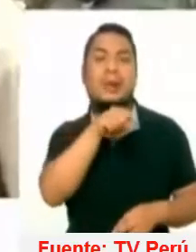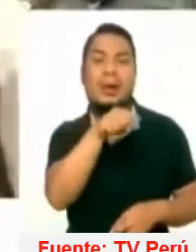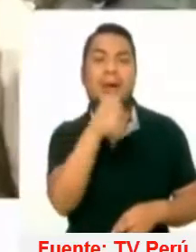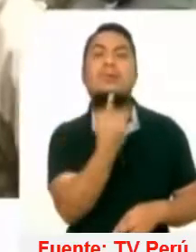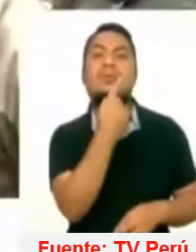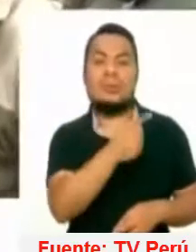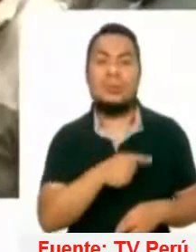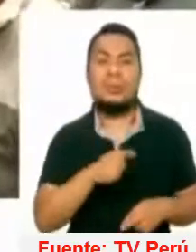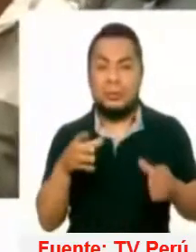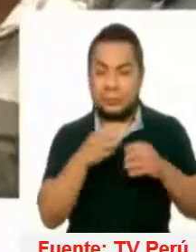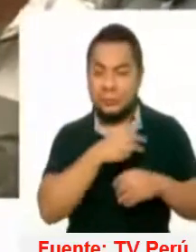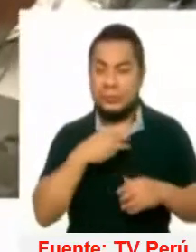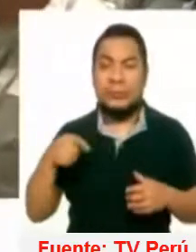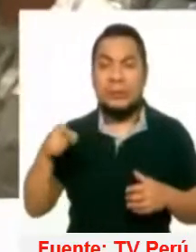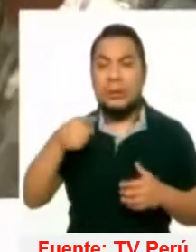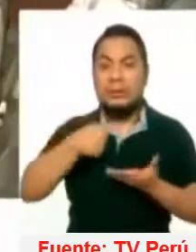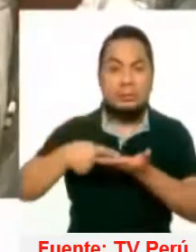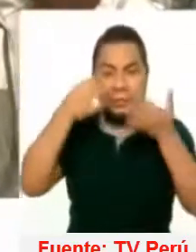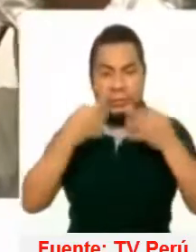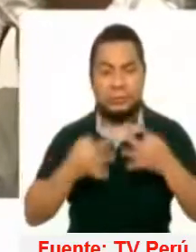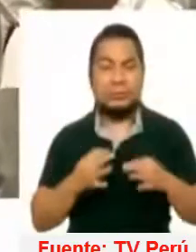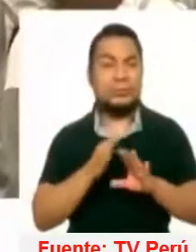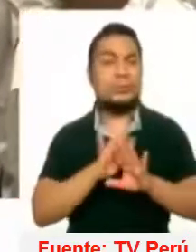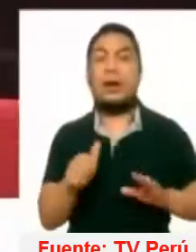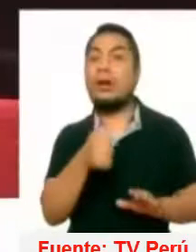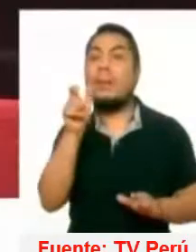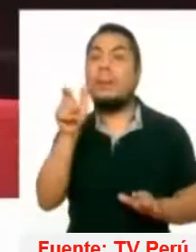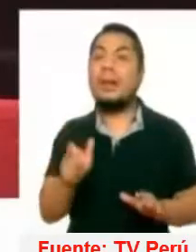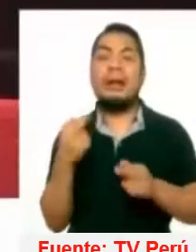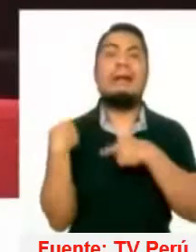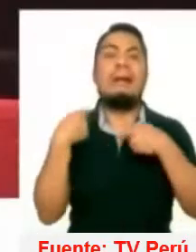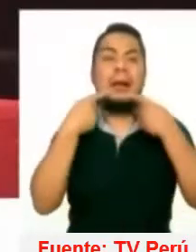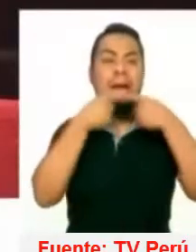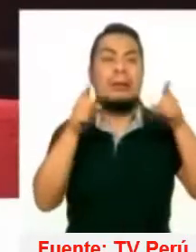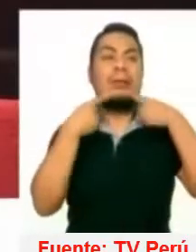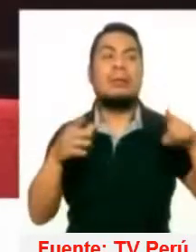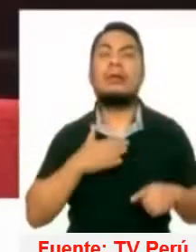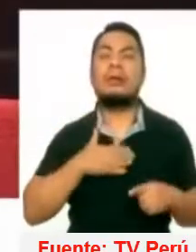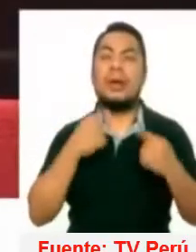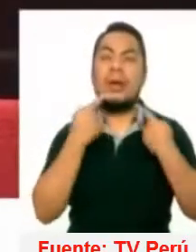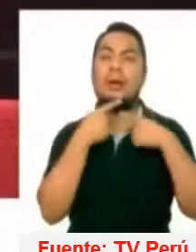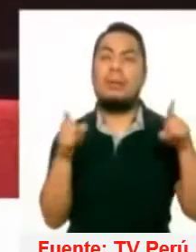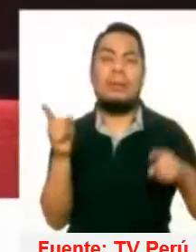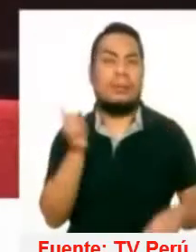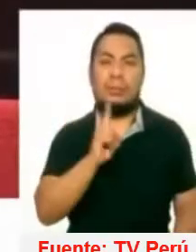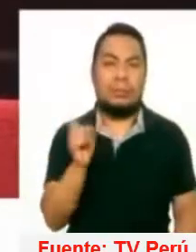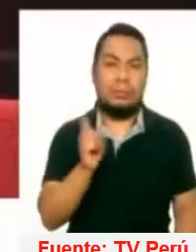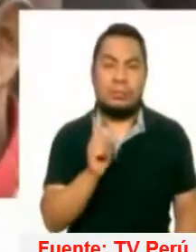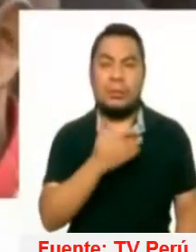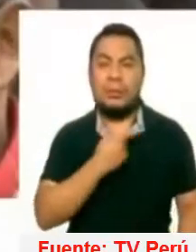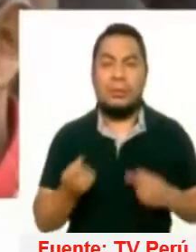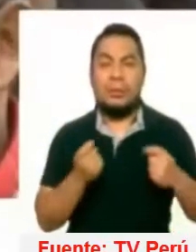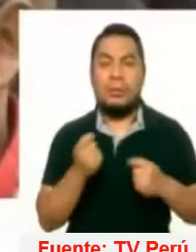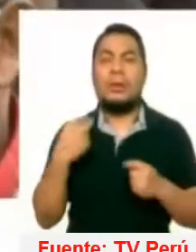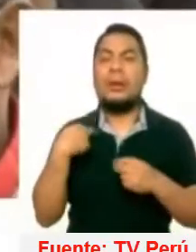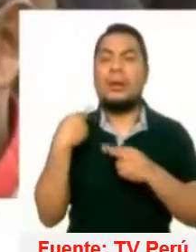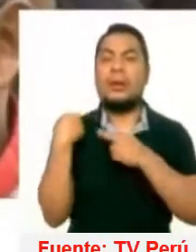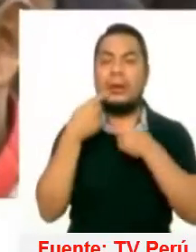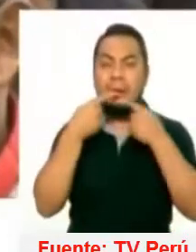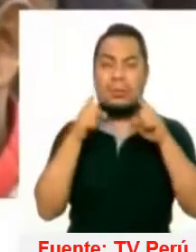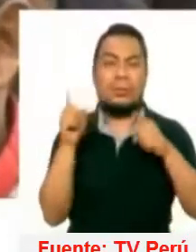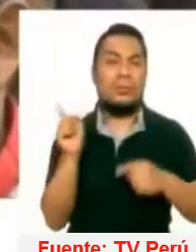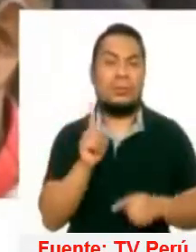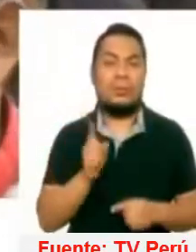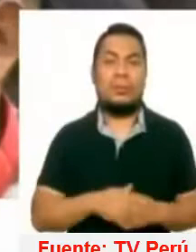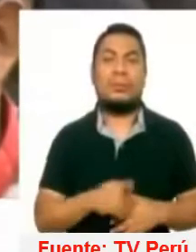Consejo de Ministros donde se toman decisiones. No hay otras personas que se pueden atribuir para decir que son voceros del gobierno, y muchas veces